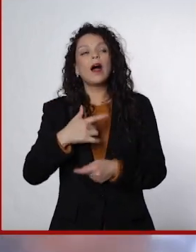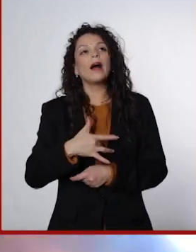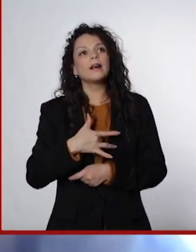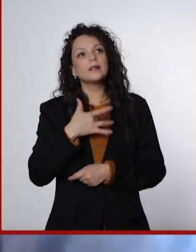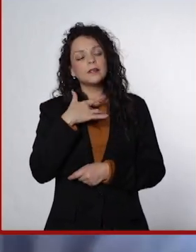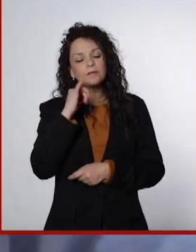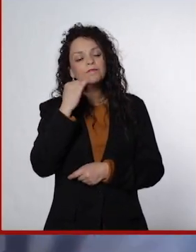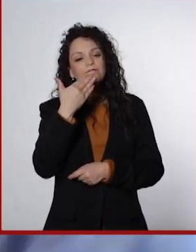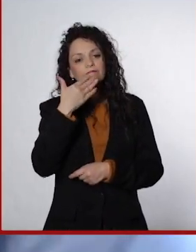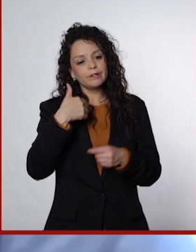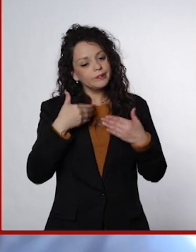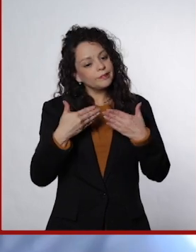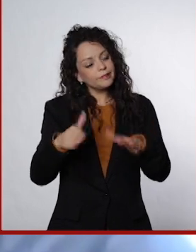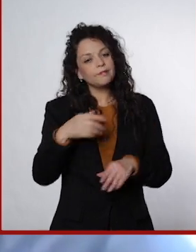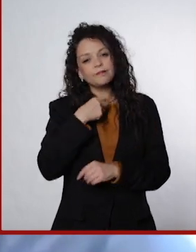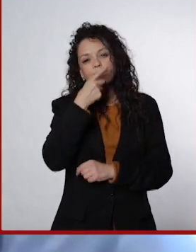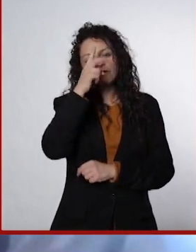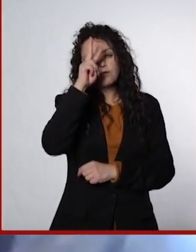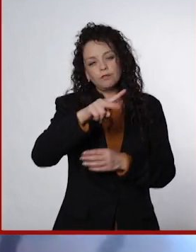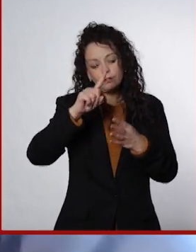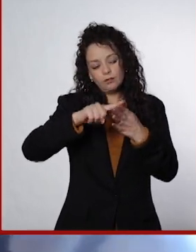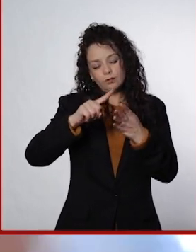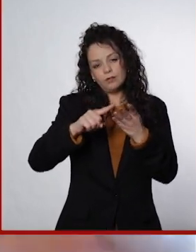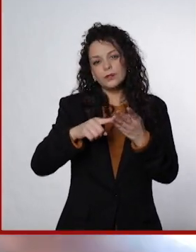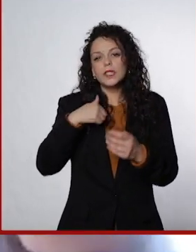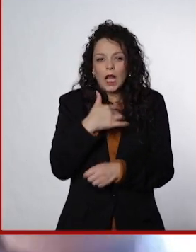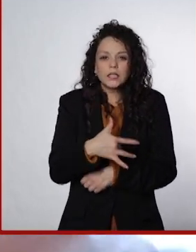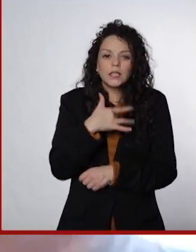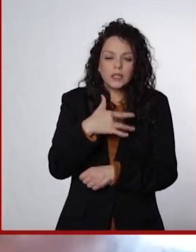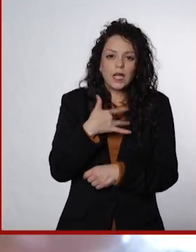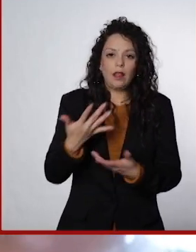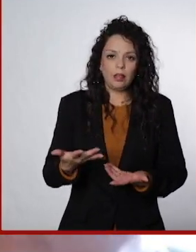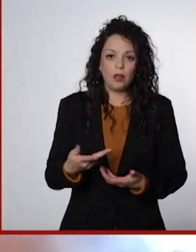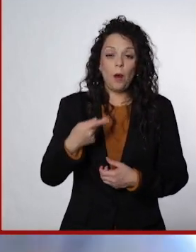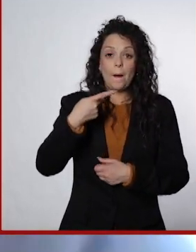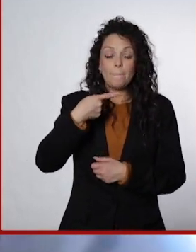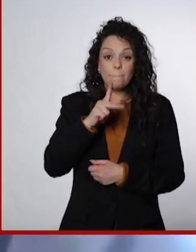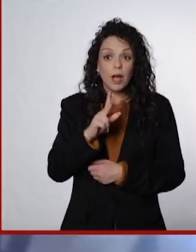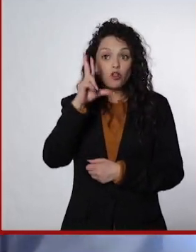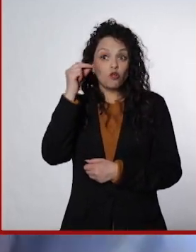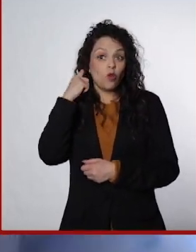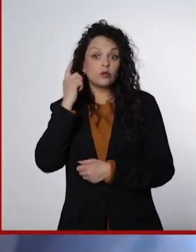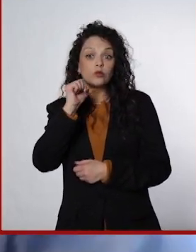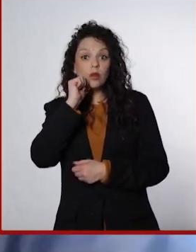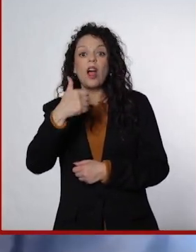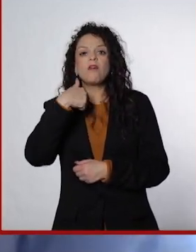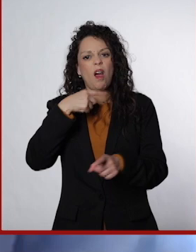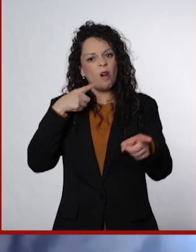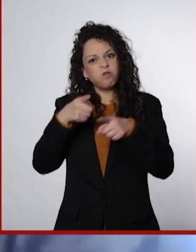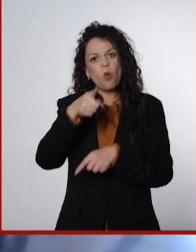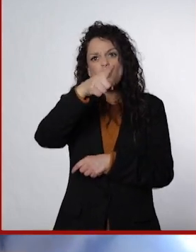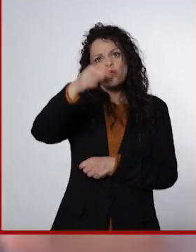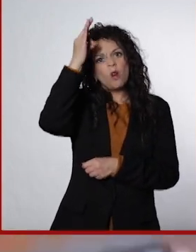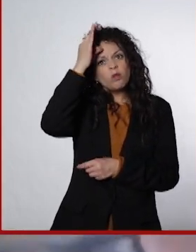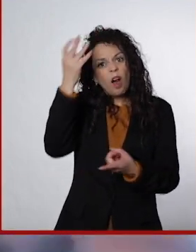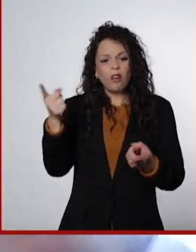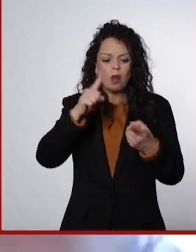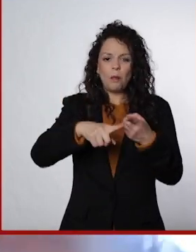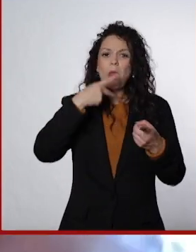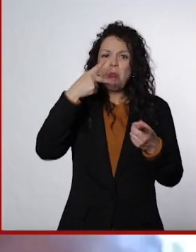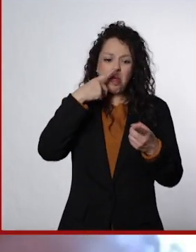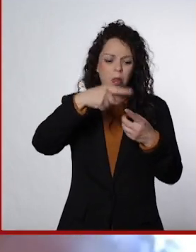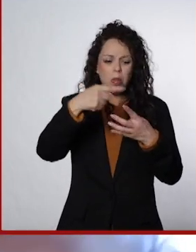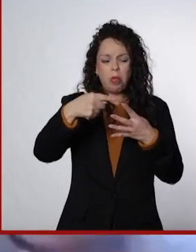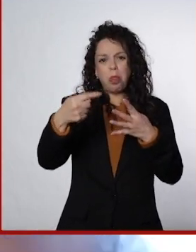fácilmente a cuando yo le digo lo que es importante para mí. Pero si en vez de decirle, de escucharlo, empiezo a decirle, tú eres un tonto y tú eres un... Entonces lo que hace el otro es